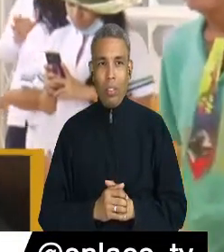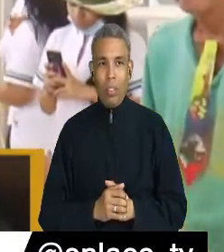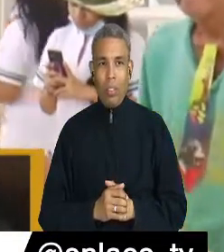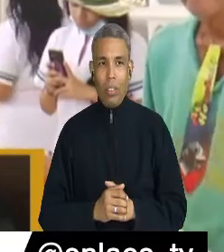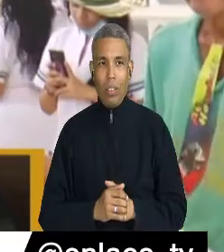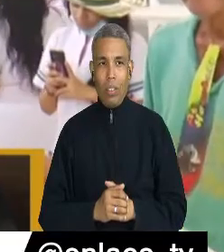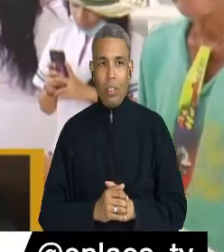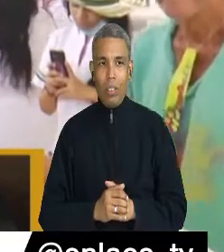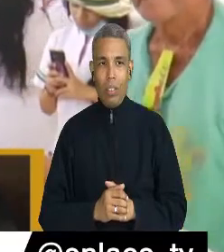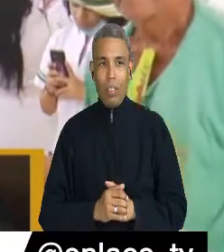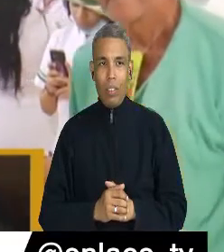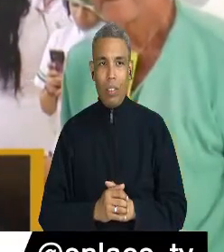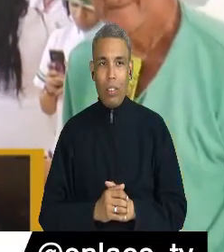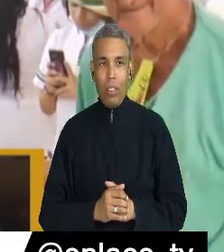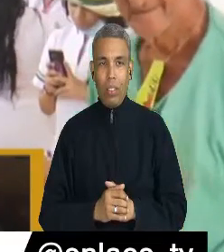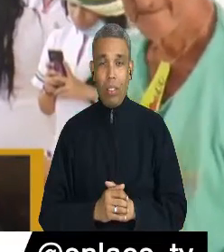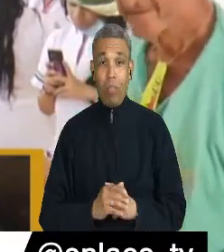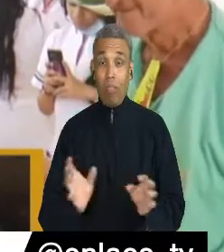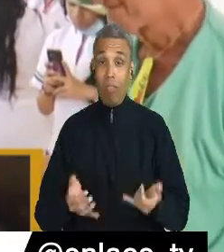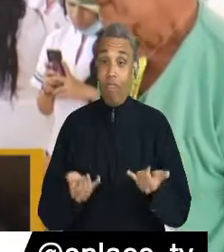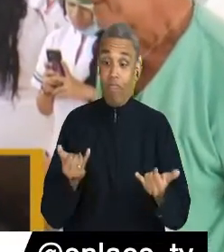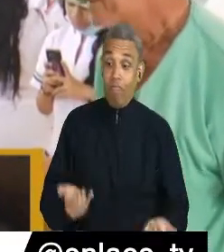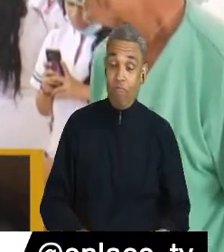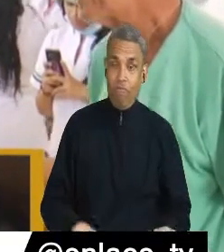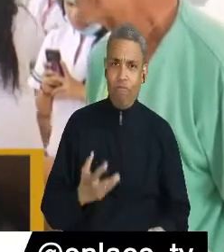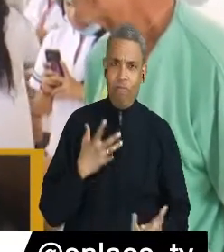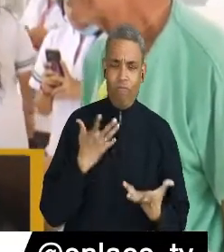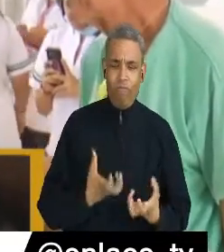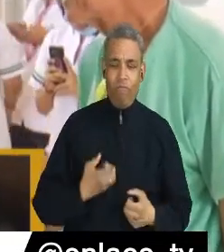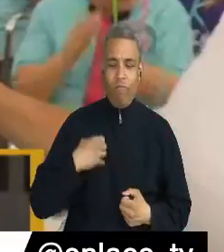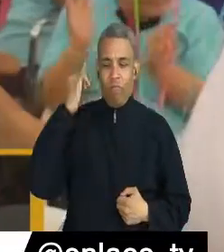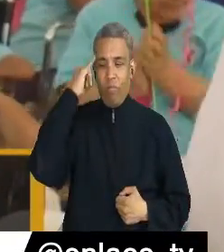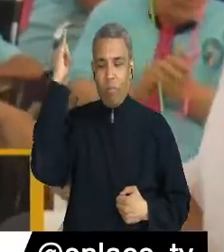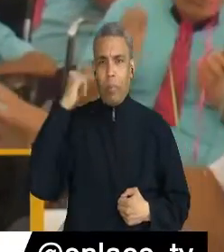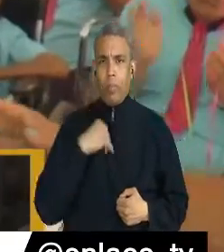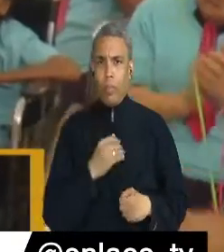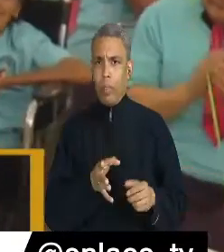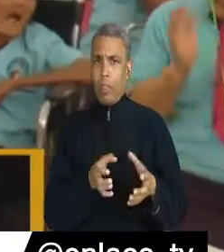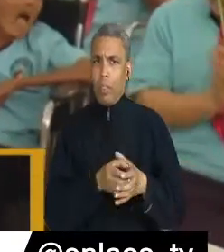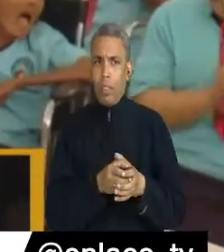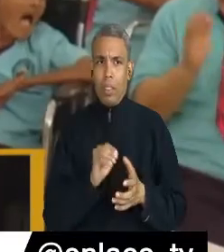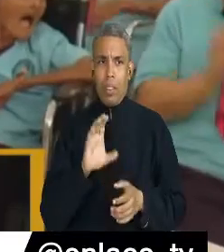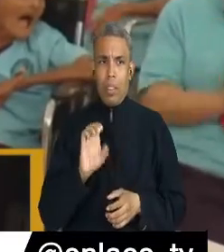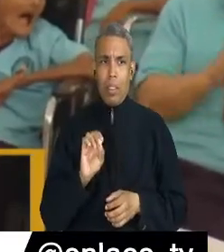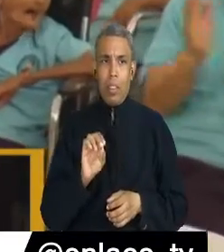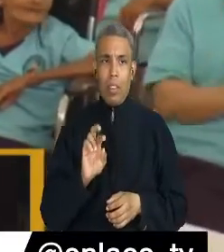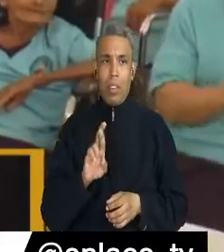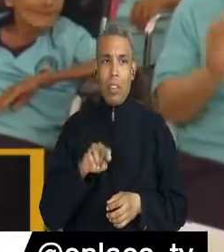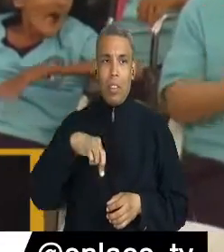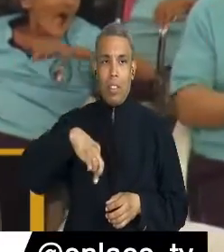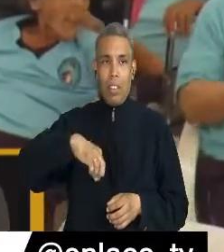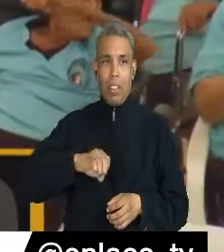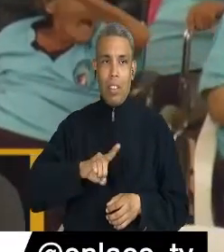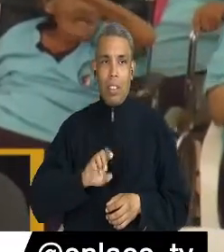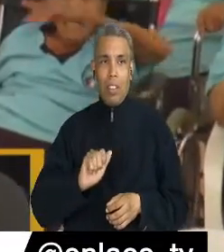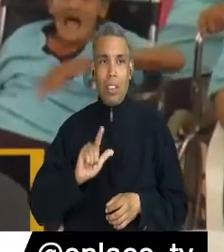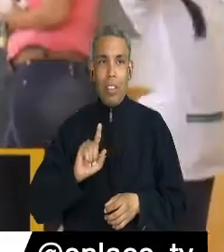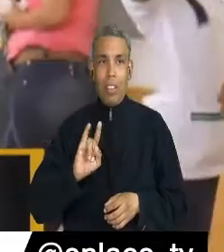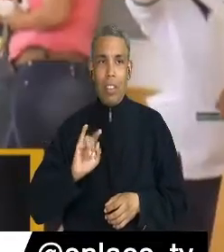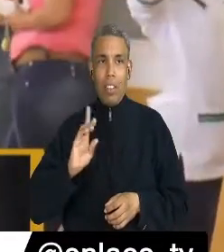momento nos dio pues la gran idea con corposalud y también con voluntarios entre ellos la corporación de salud corposalud